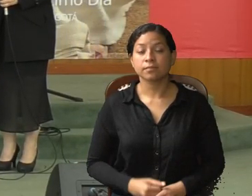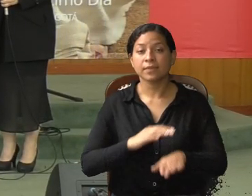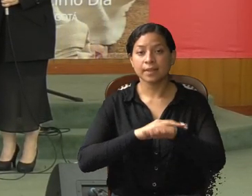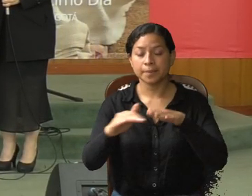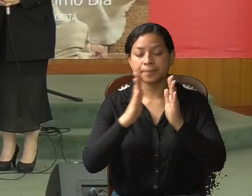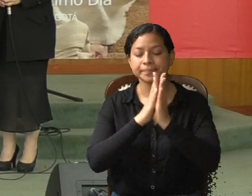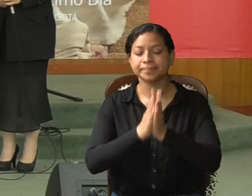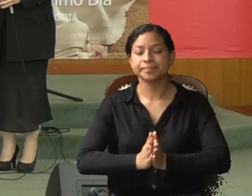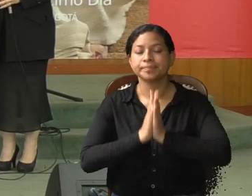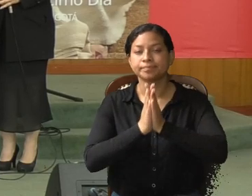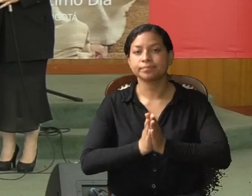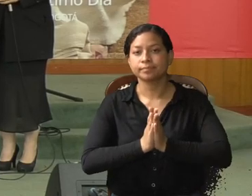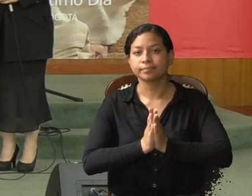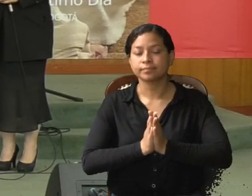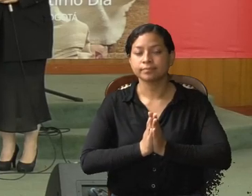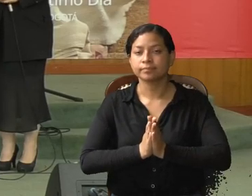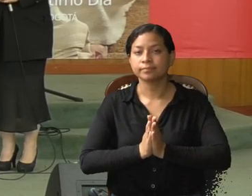Vamos a orar.